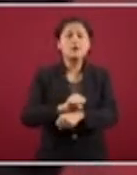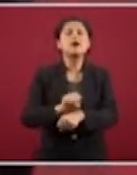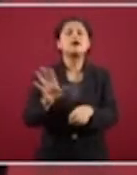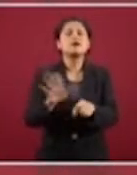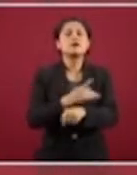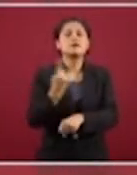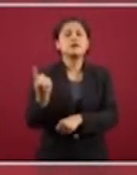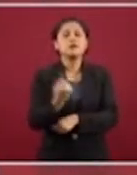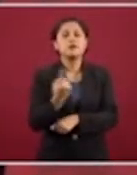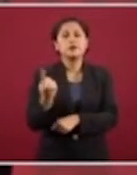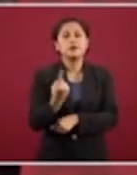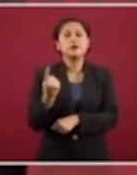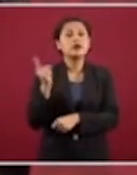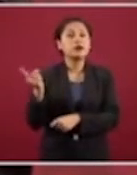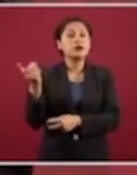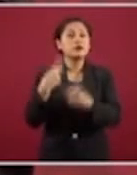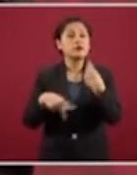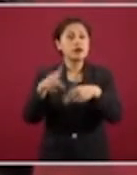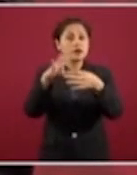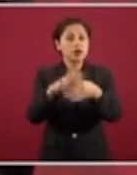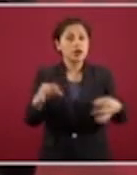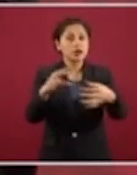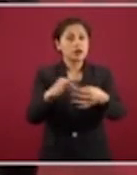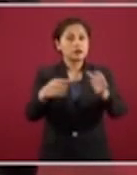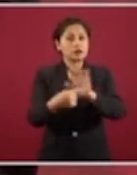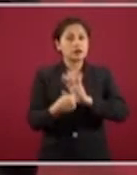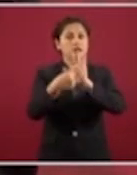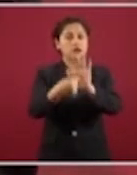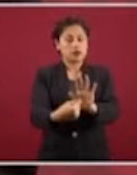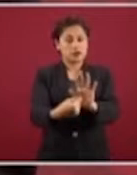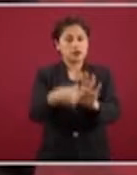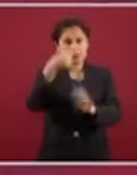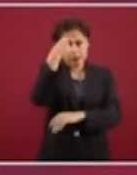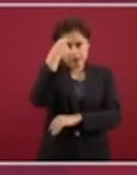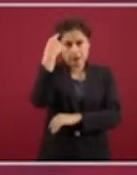a dar a conocer el plan de